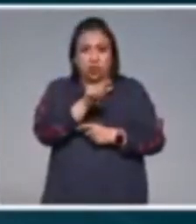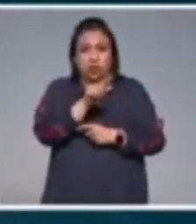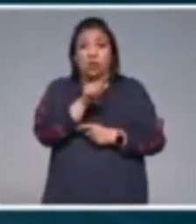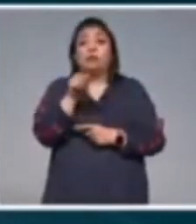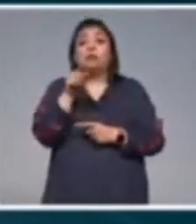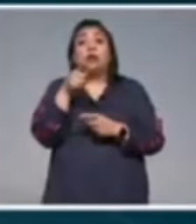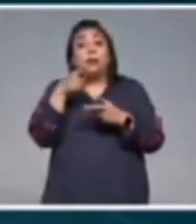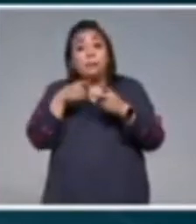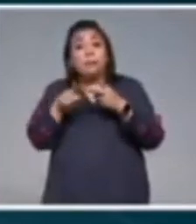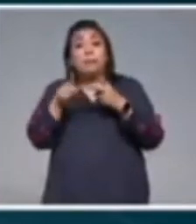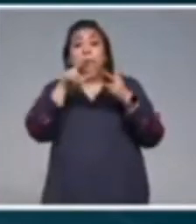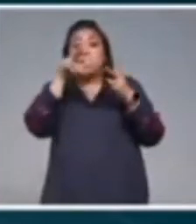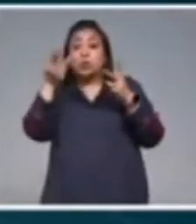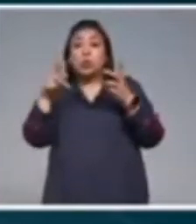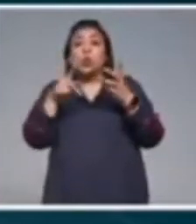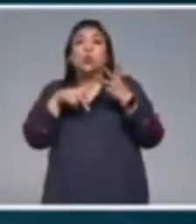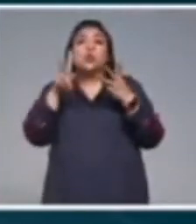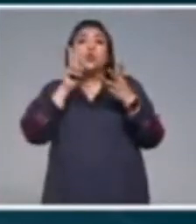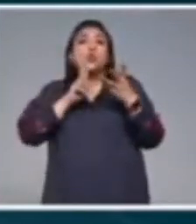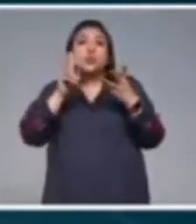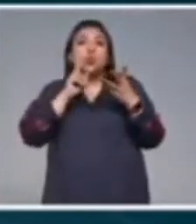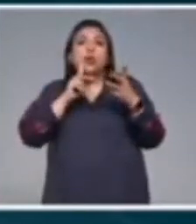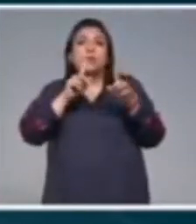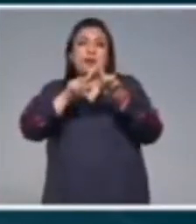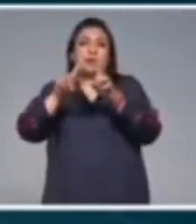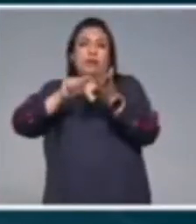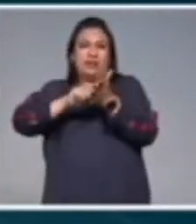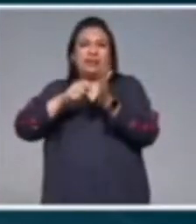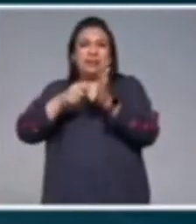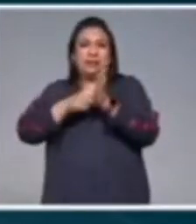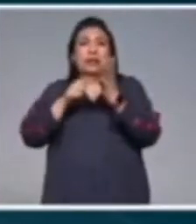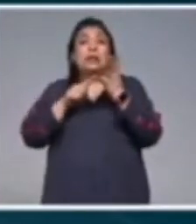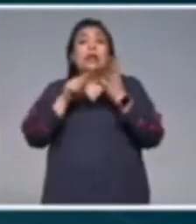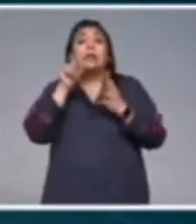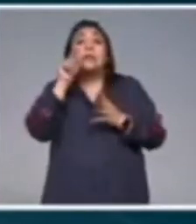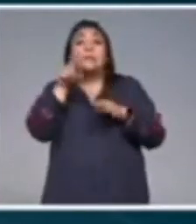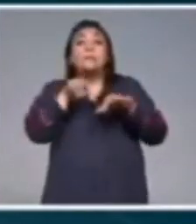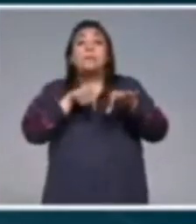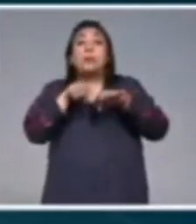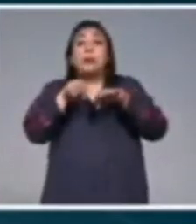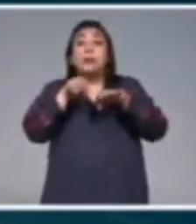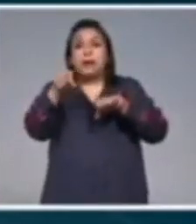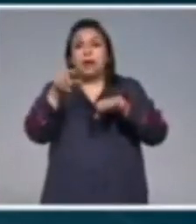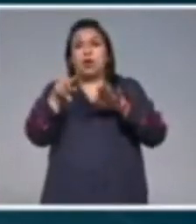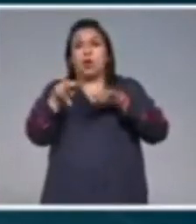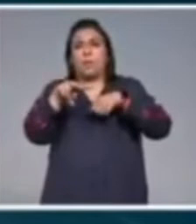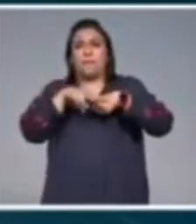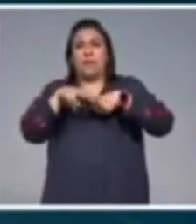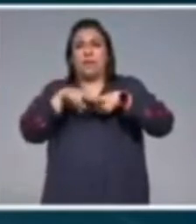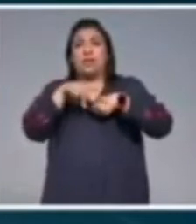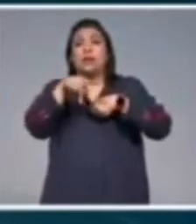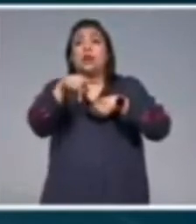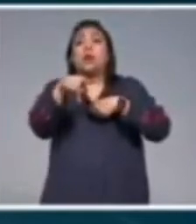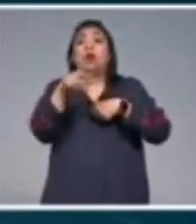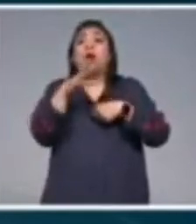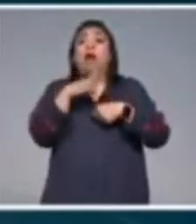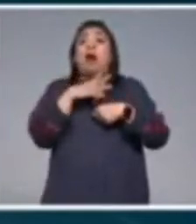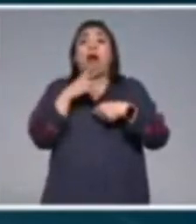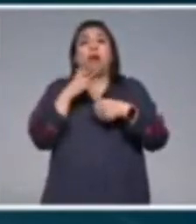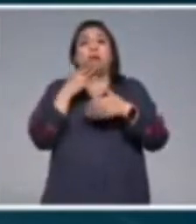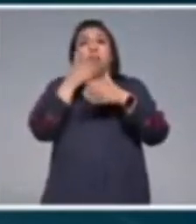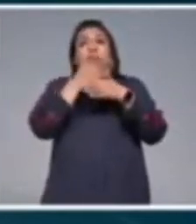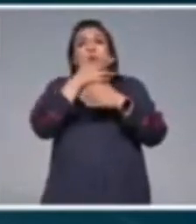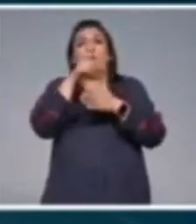sus incursiones en la pintura, su experimentación con diferentes técnicas e incluso los trabajos que hizo en vidrio cuando realizó una